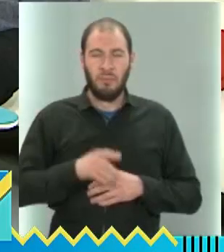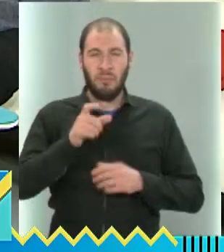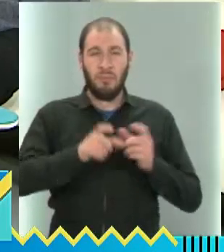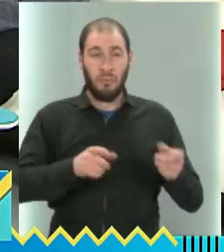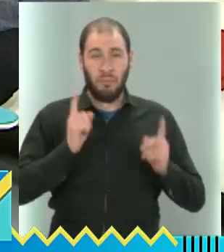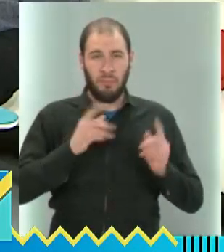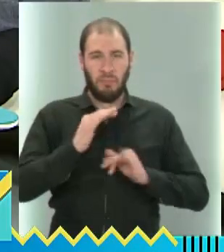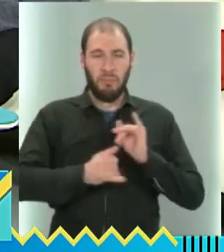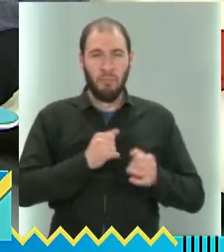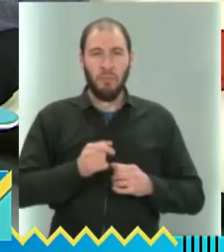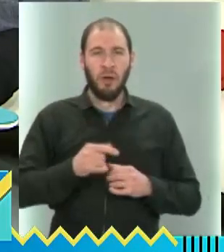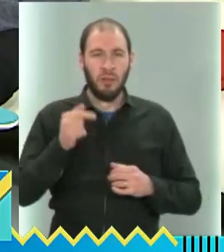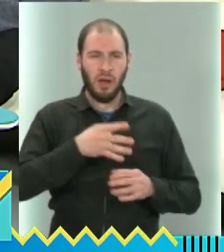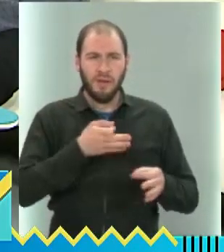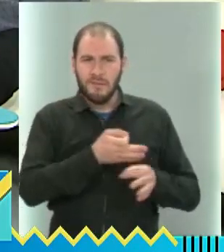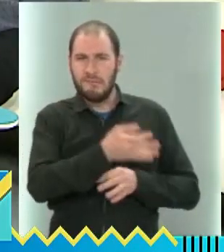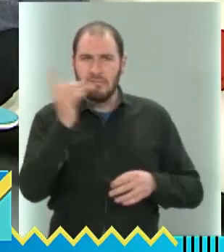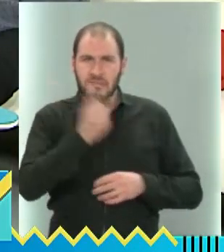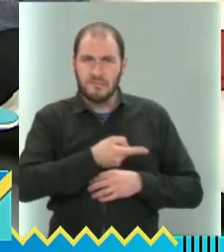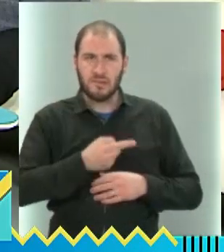vuelvo a repetir, han tenido una bajada de línea